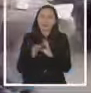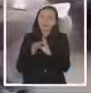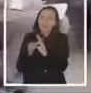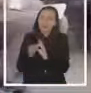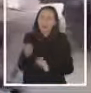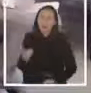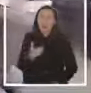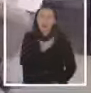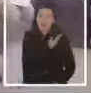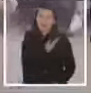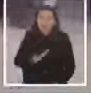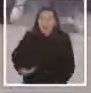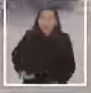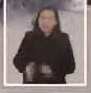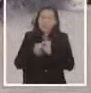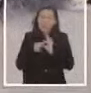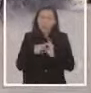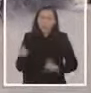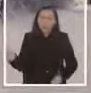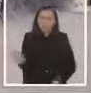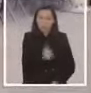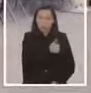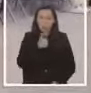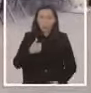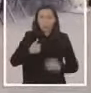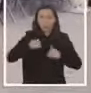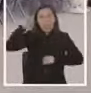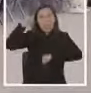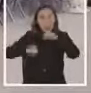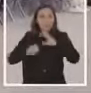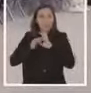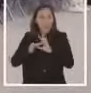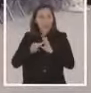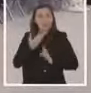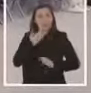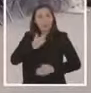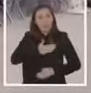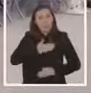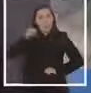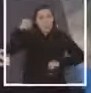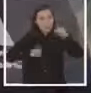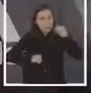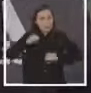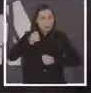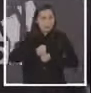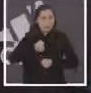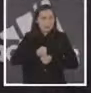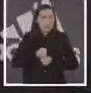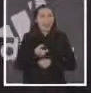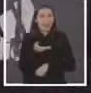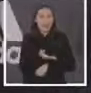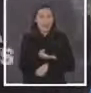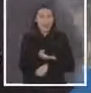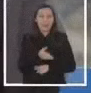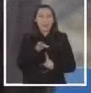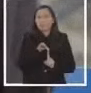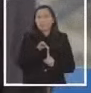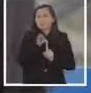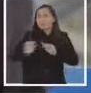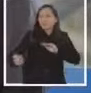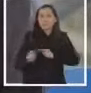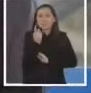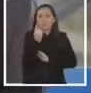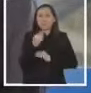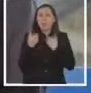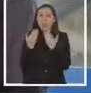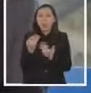Gracias, presidente. Gracias a todos. Y a mi empresa, porque mi empresa fue una pionera